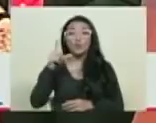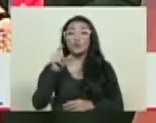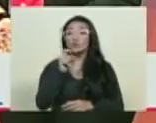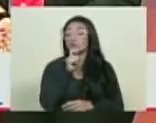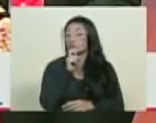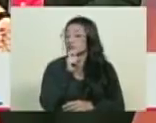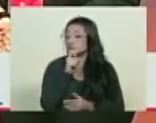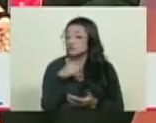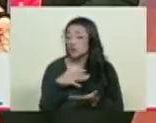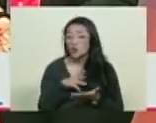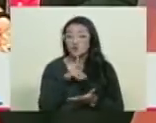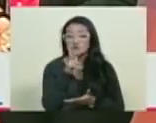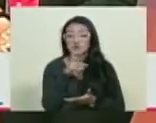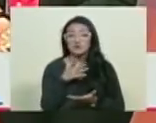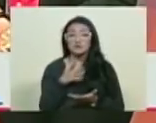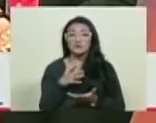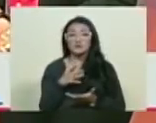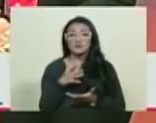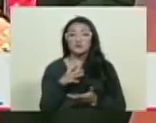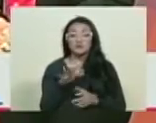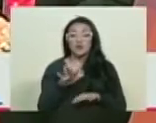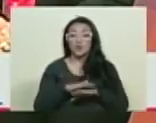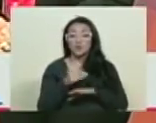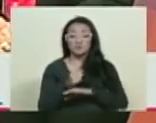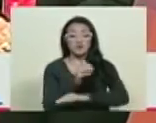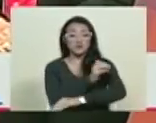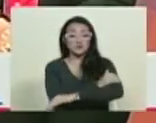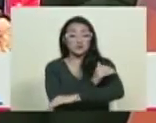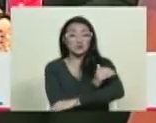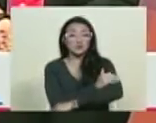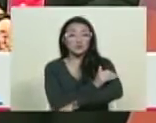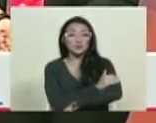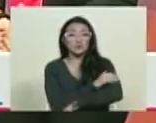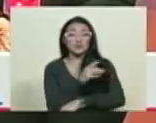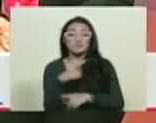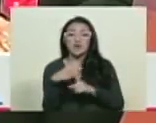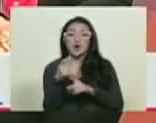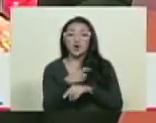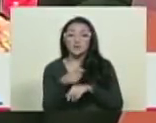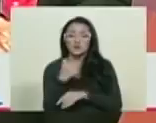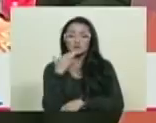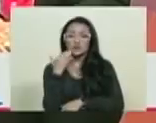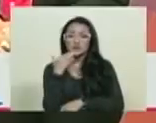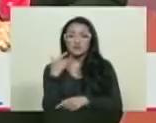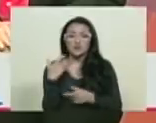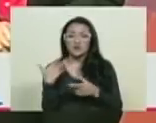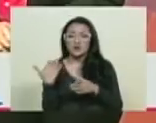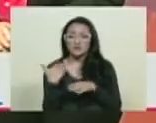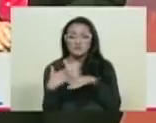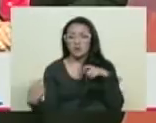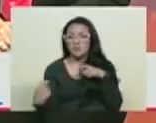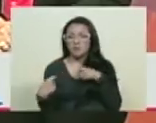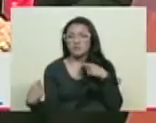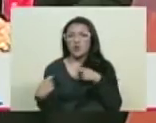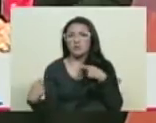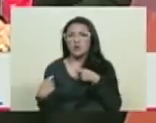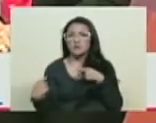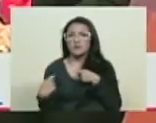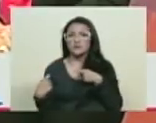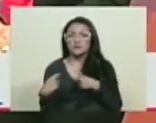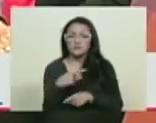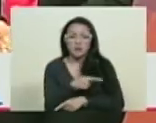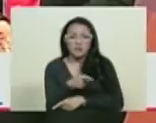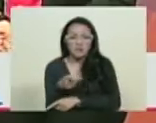la oposición venezolana bajo el dictamen y el financiamiento del gobierno de los eeuu se fue la guerra se fue la guerra